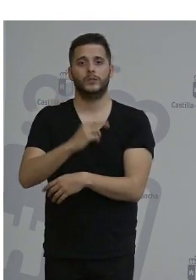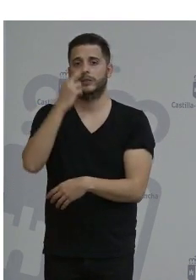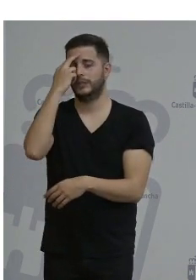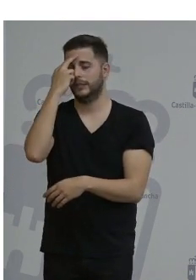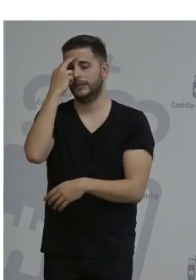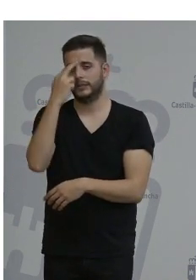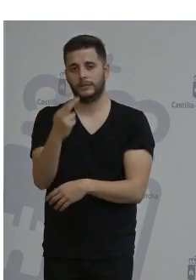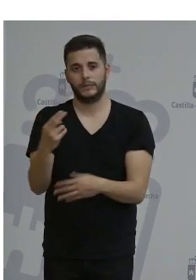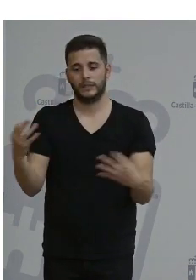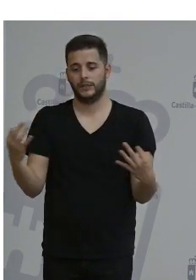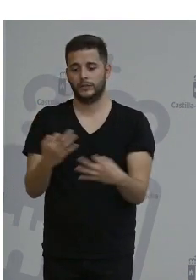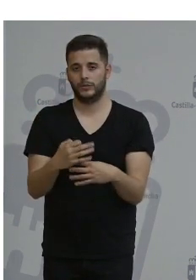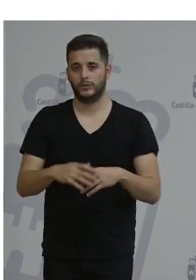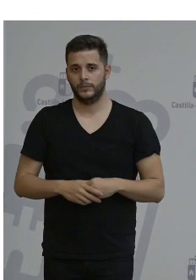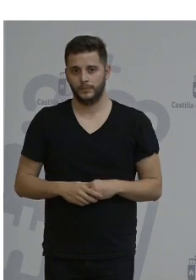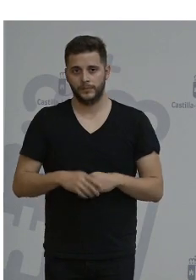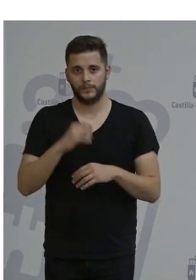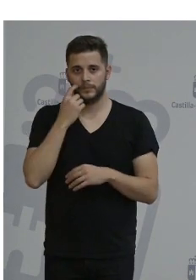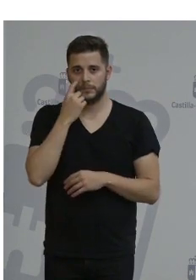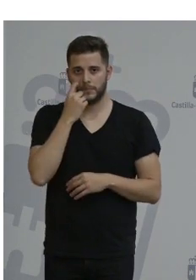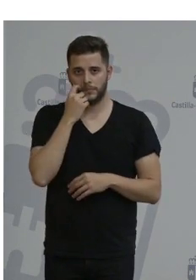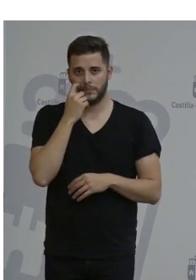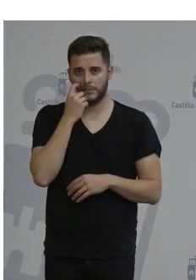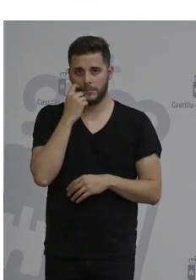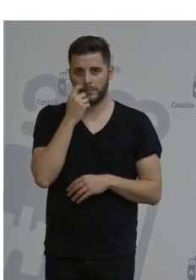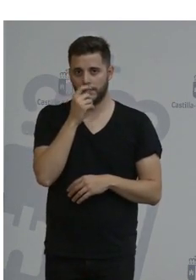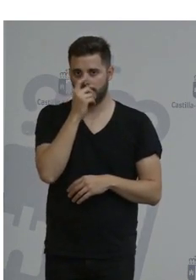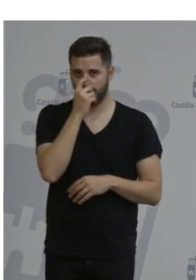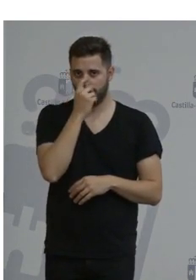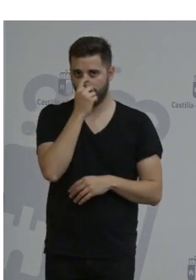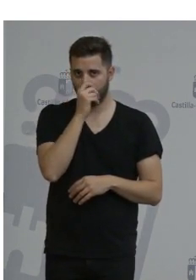todas las convocatorias. Vale, gracias.